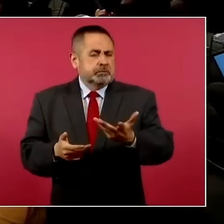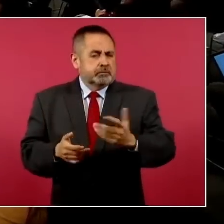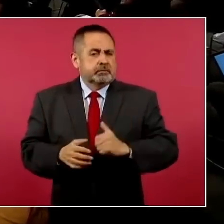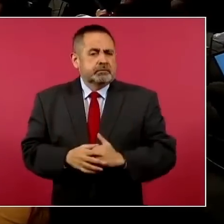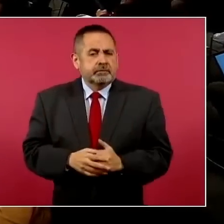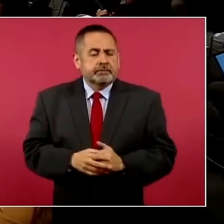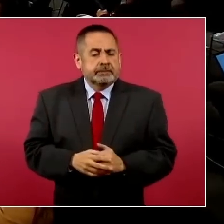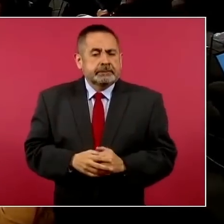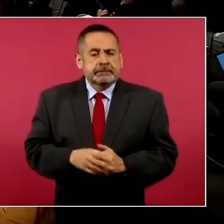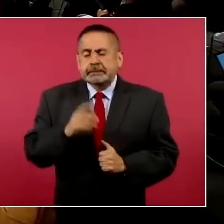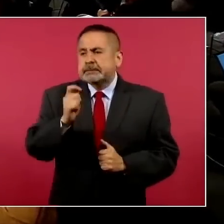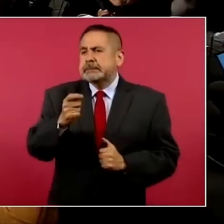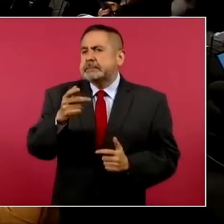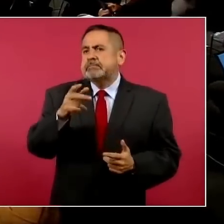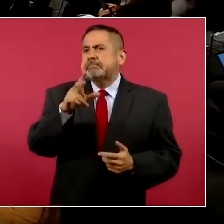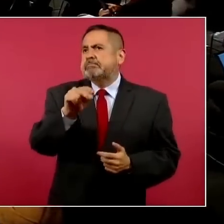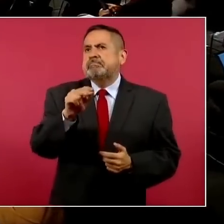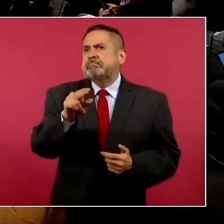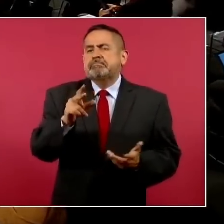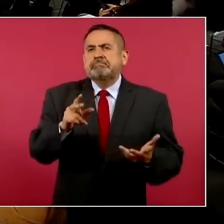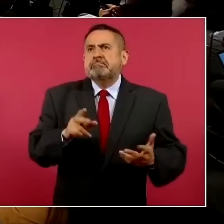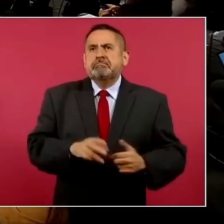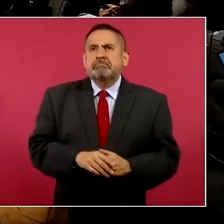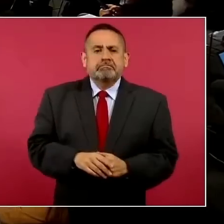no hay que